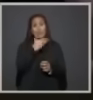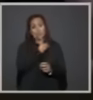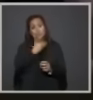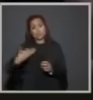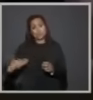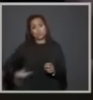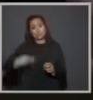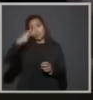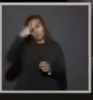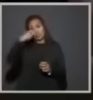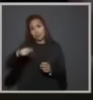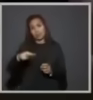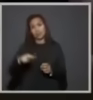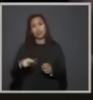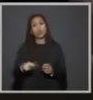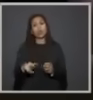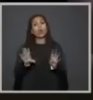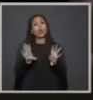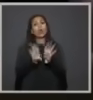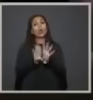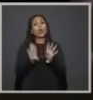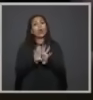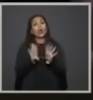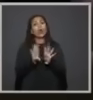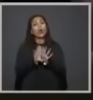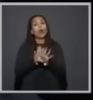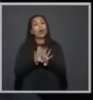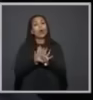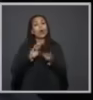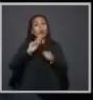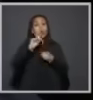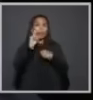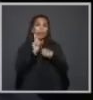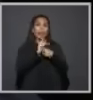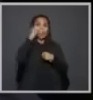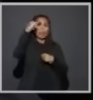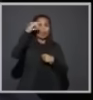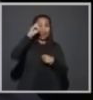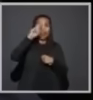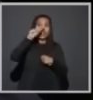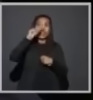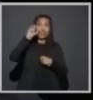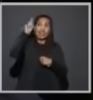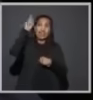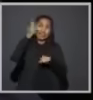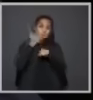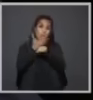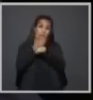México, ¿cómo sería la relación con los países del norte? 1 minuto. Muy buena.